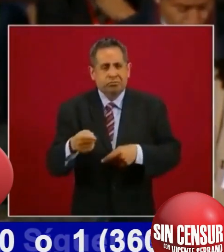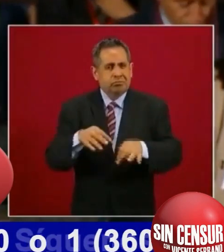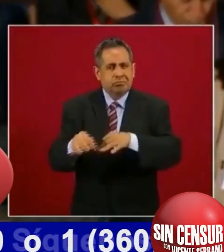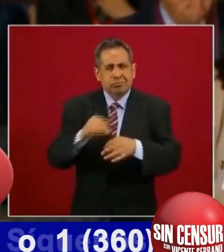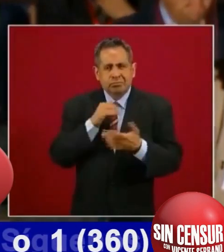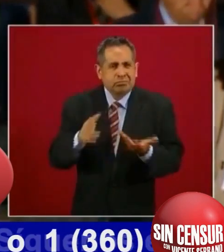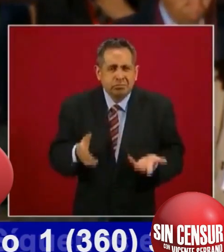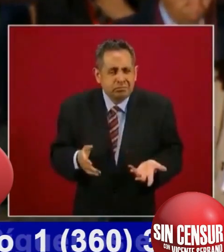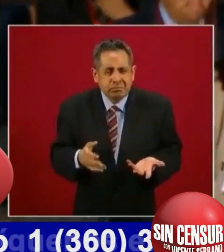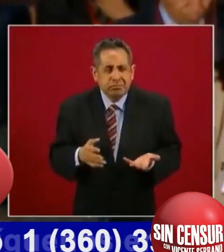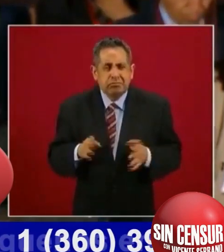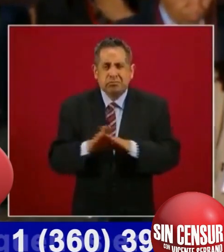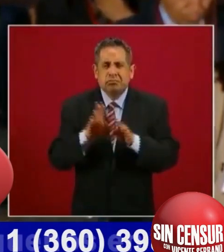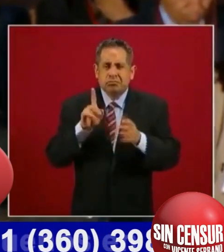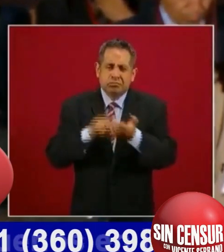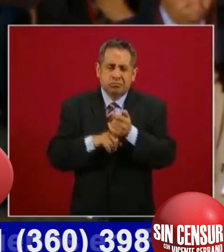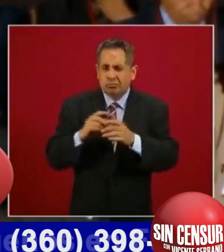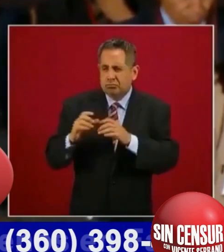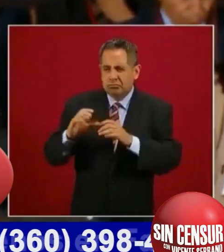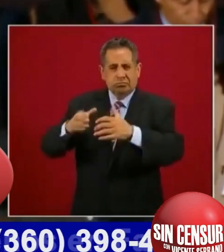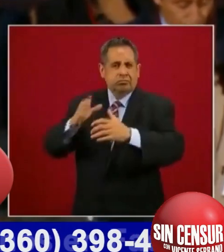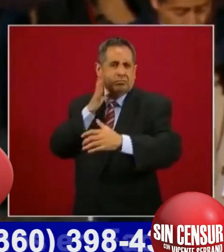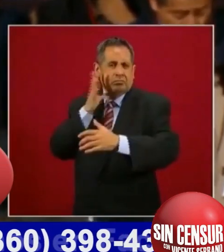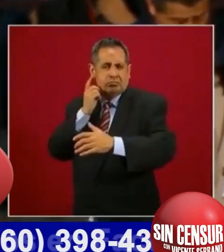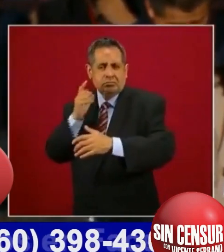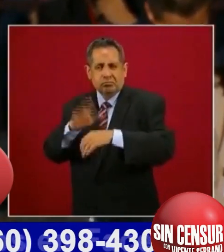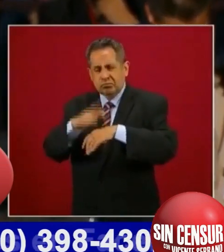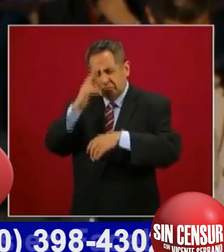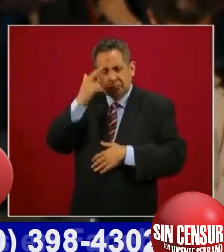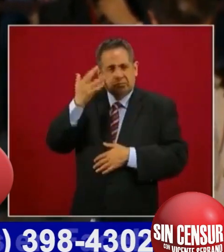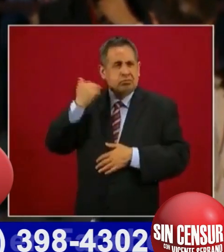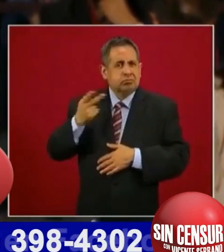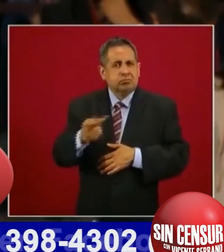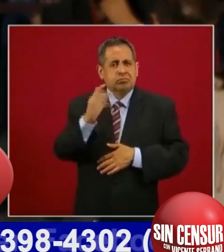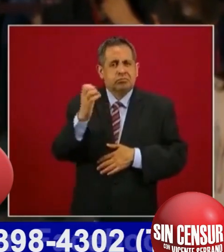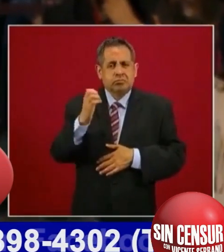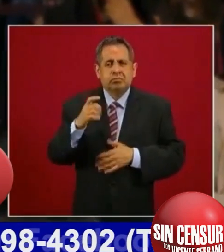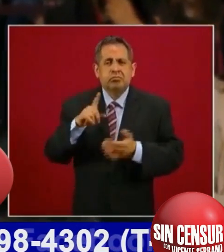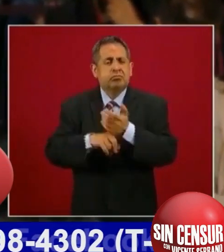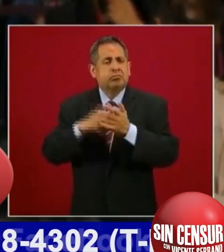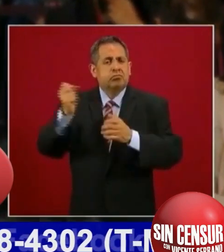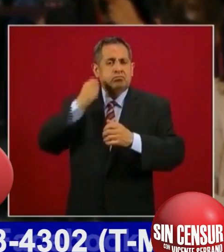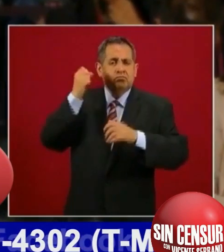esto con la Cámara? Porque recuerdo, bueno, una de las preguntas que yo le hice esto en enero fue en los foros que usted había